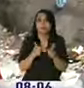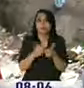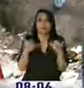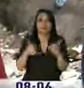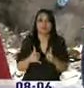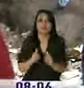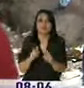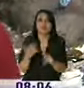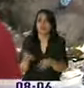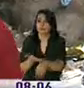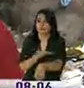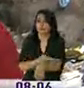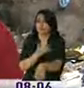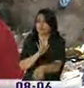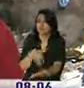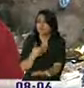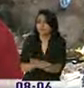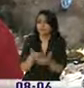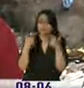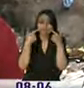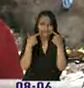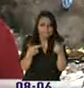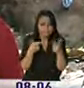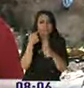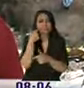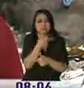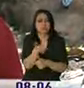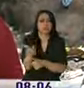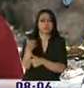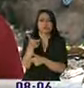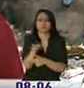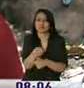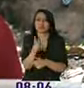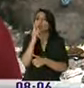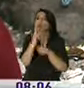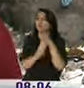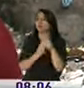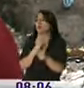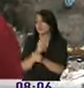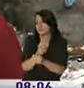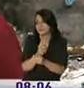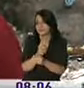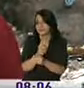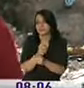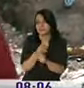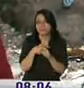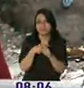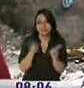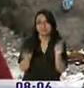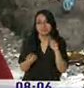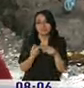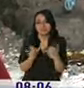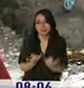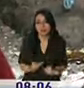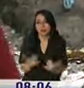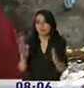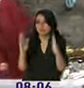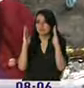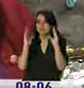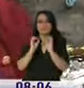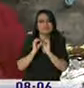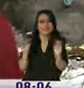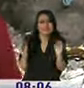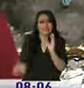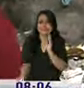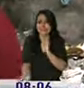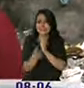una inspección sobre este tema, hace más o menos aproximadamente un año, pero lamentablemente no han habido, hasta